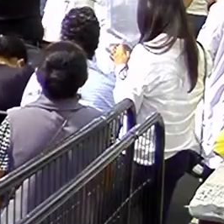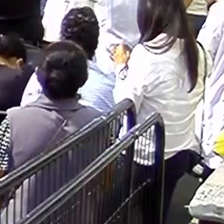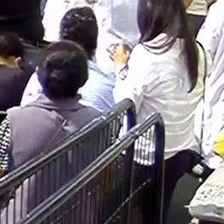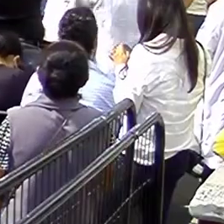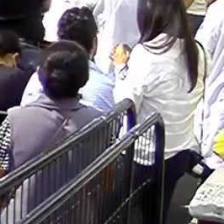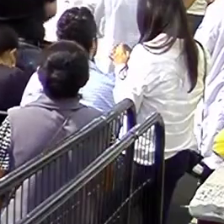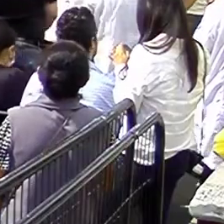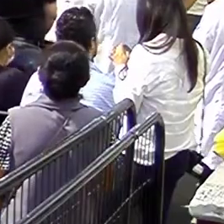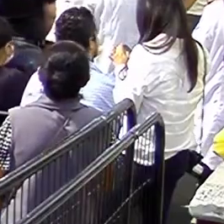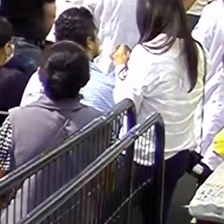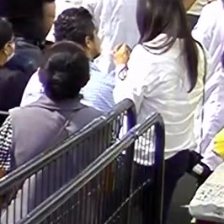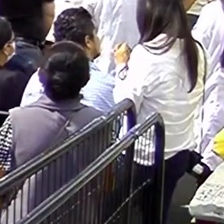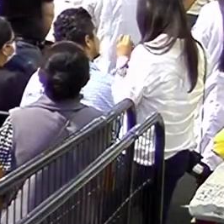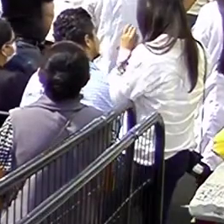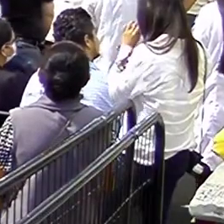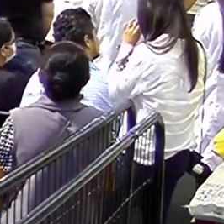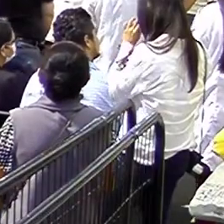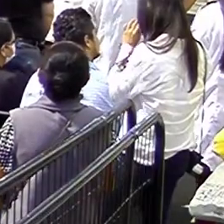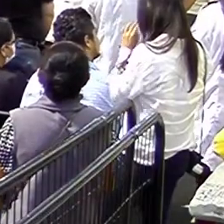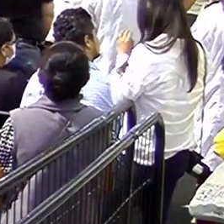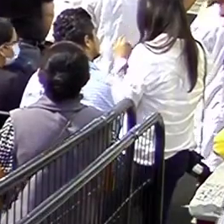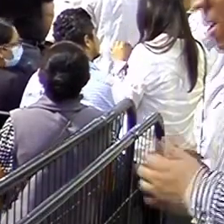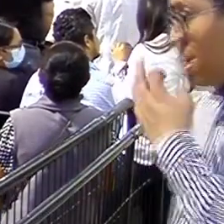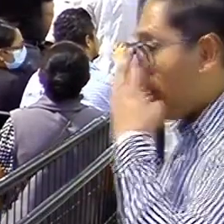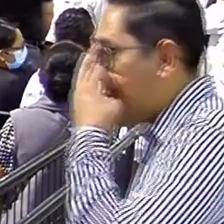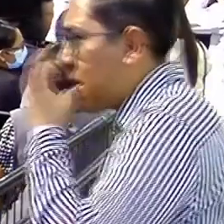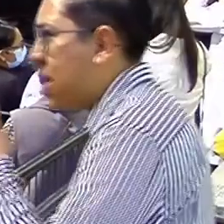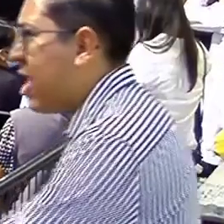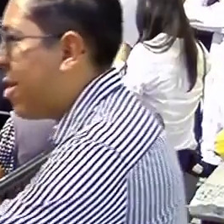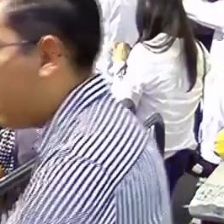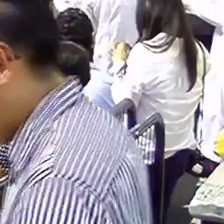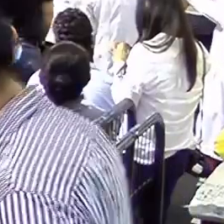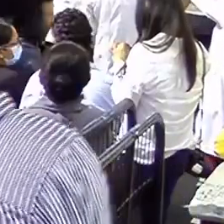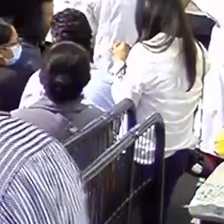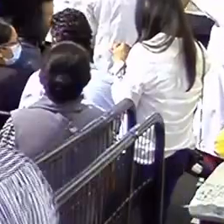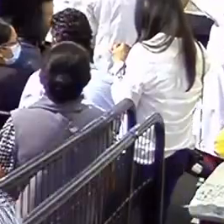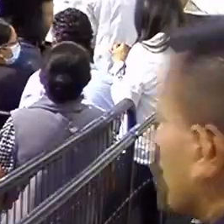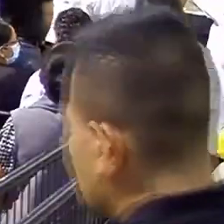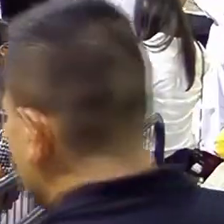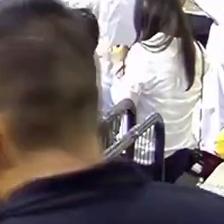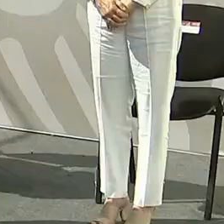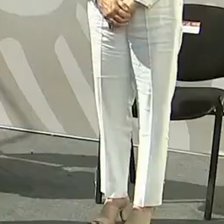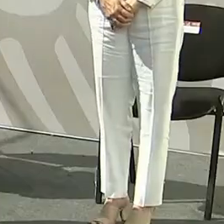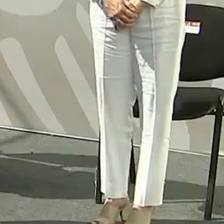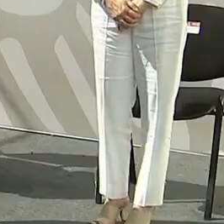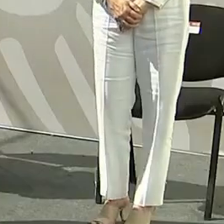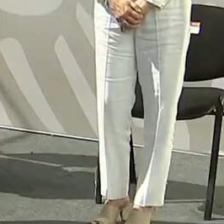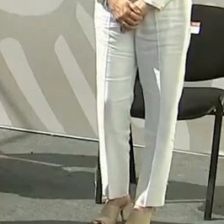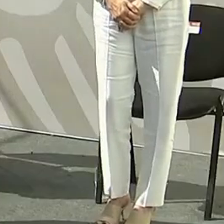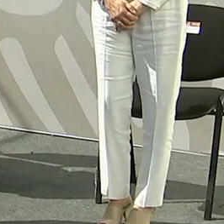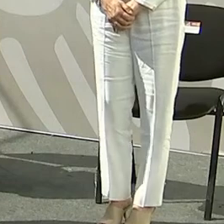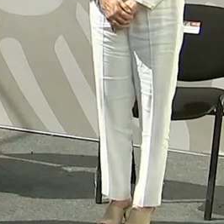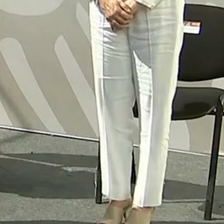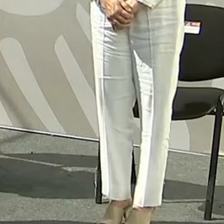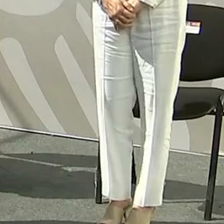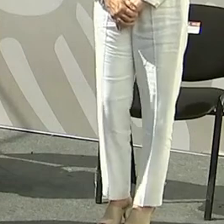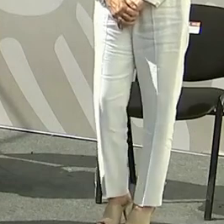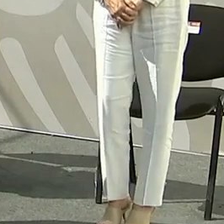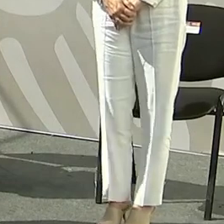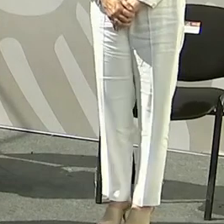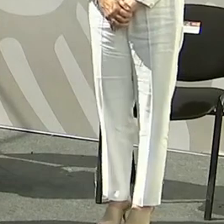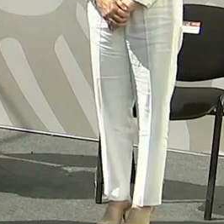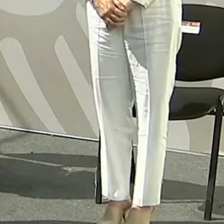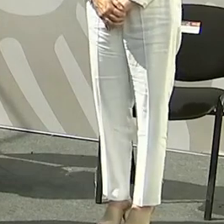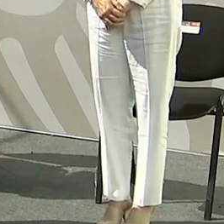Asimismo, damos la bienvenida a los representantes de los medios de comunicación y a quienes nos siguen a través de las redes sociales,